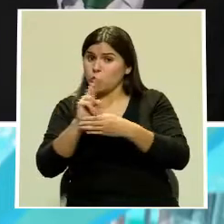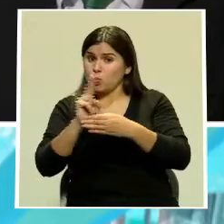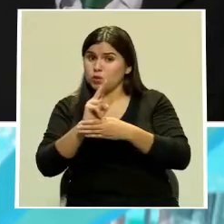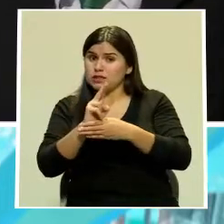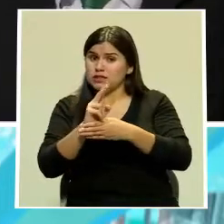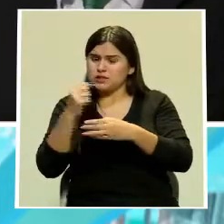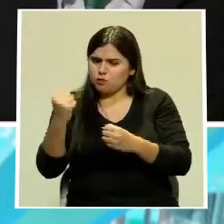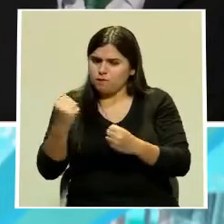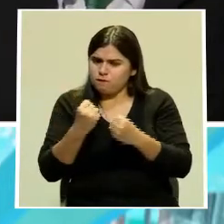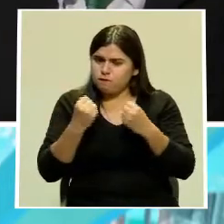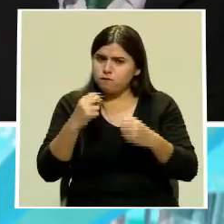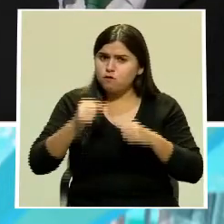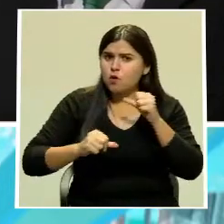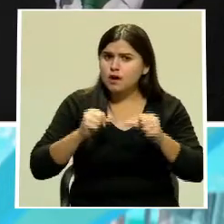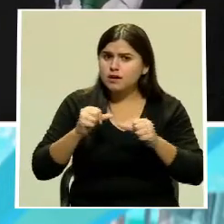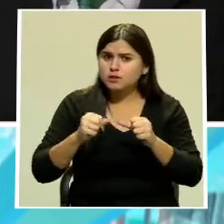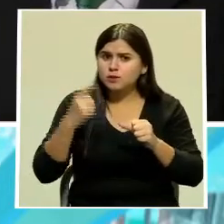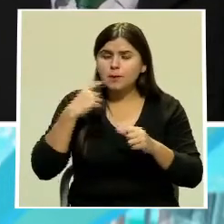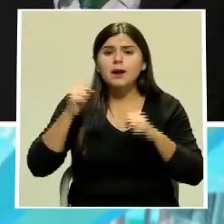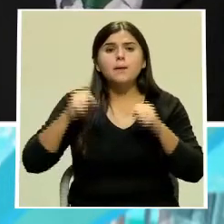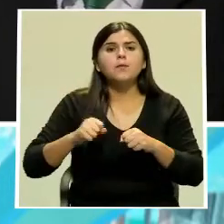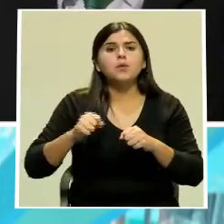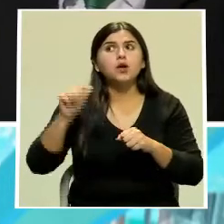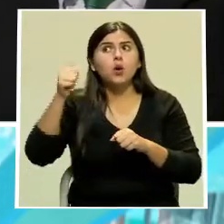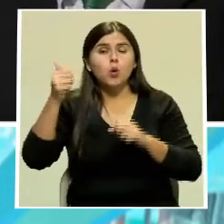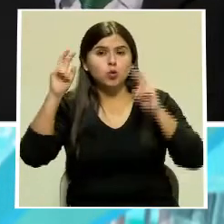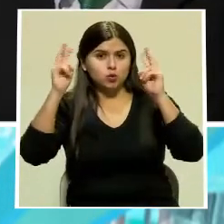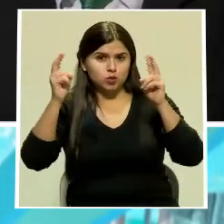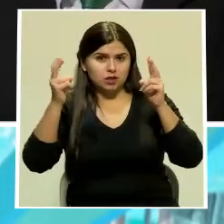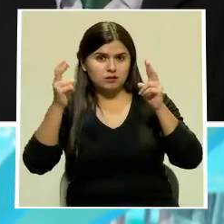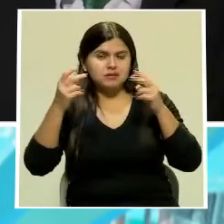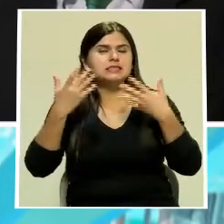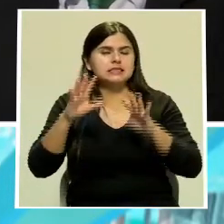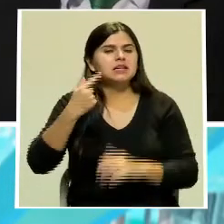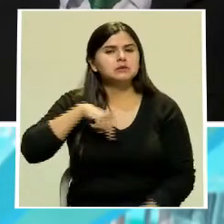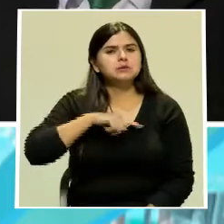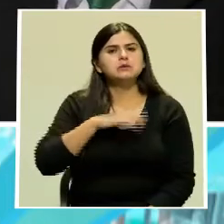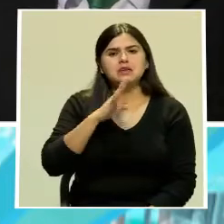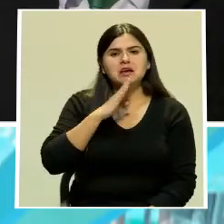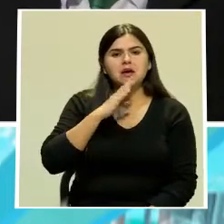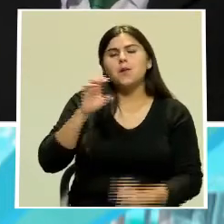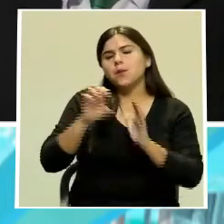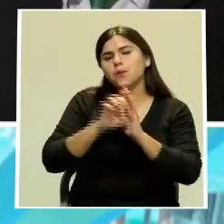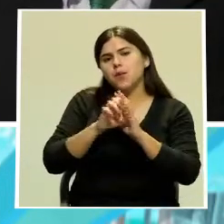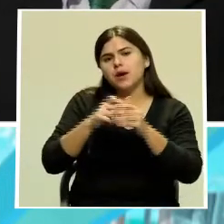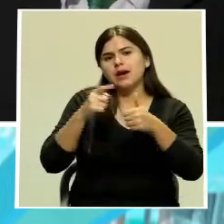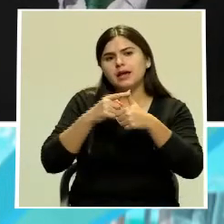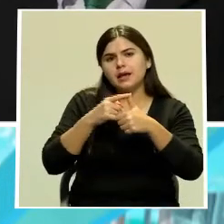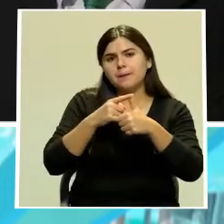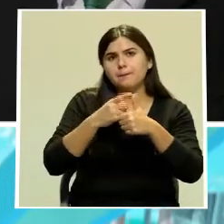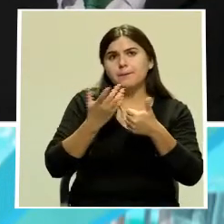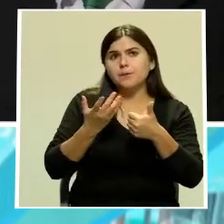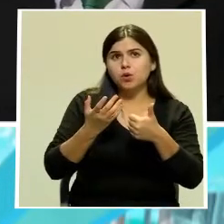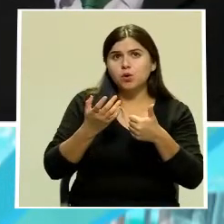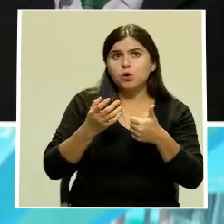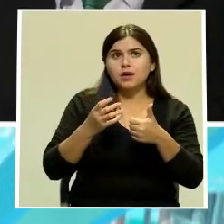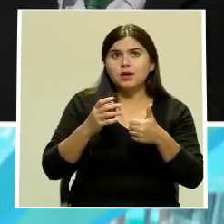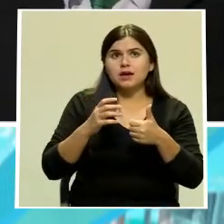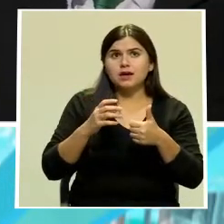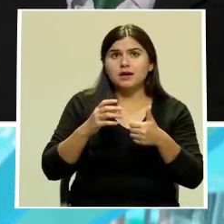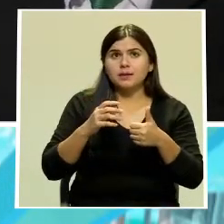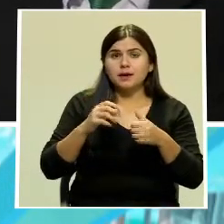su esfuerzo para posicionar otros temas, muchos de los que hemos conversado, el tema de la limitación para titular